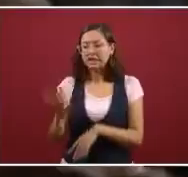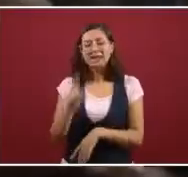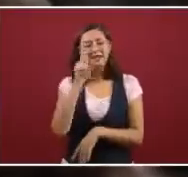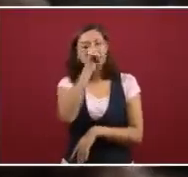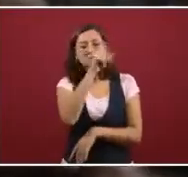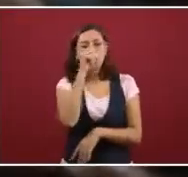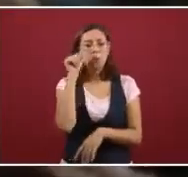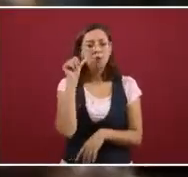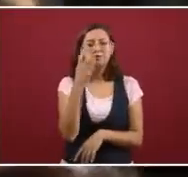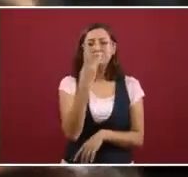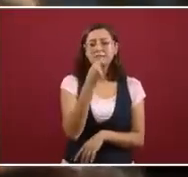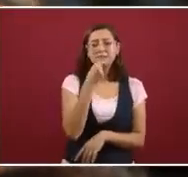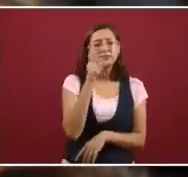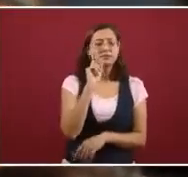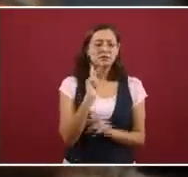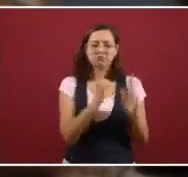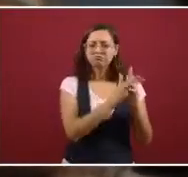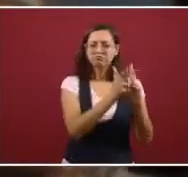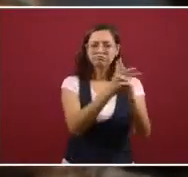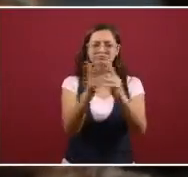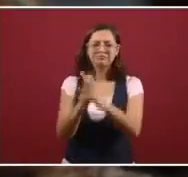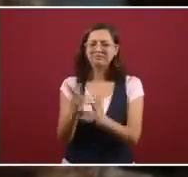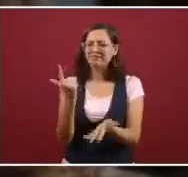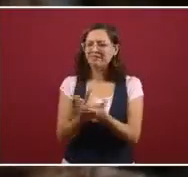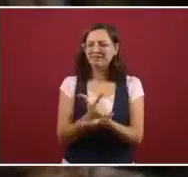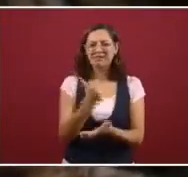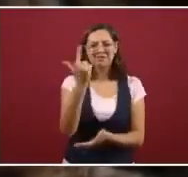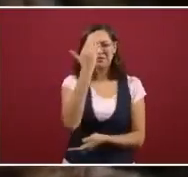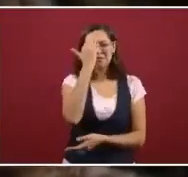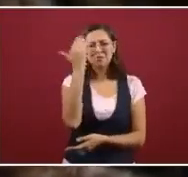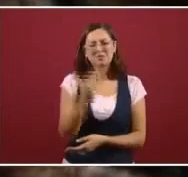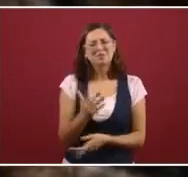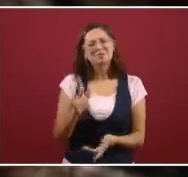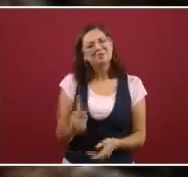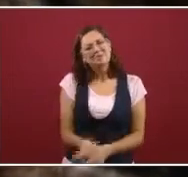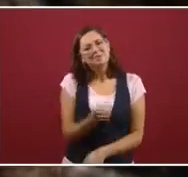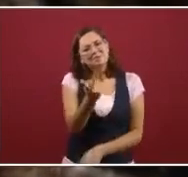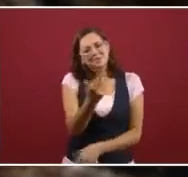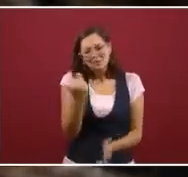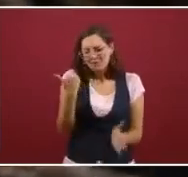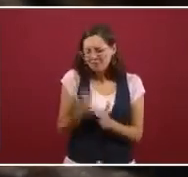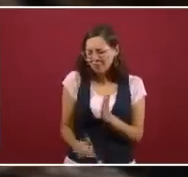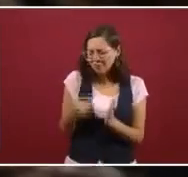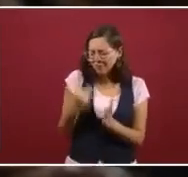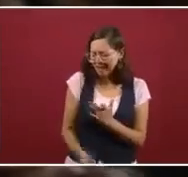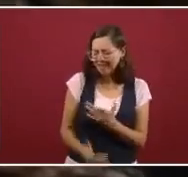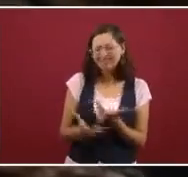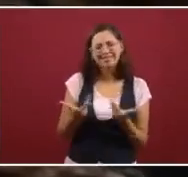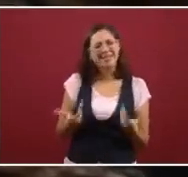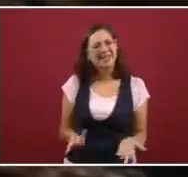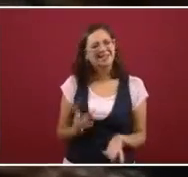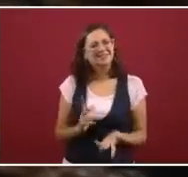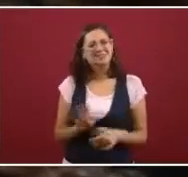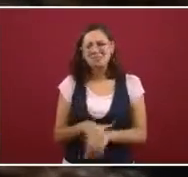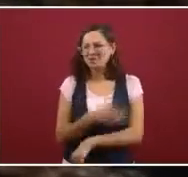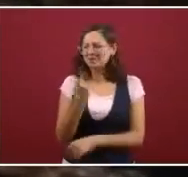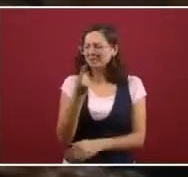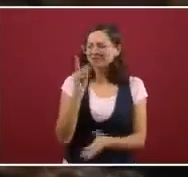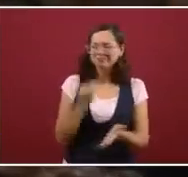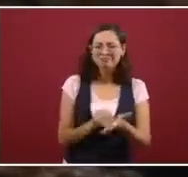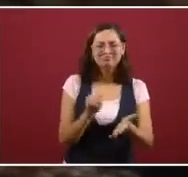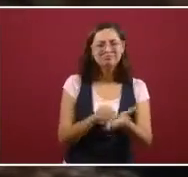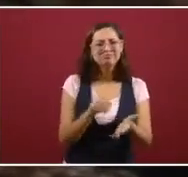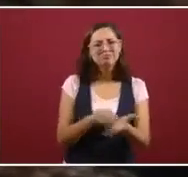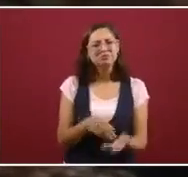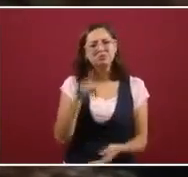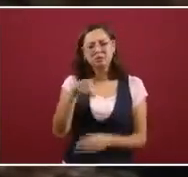estas tragedias. Preguntarle, ¿qué falta con la estrategia? ¿Qué análisis han hecho ustedes en